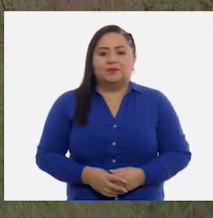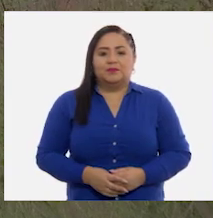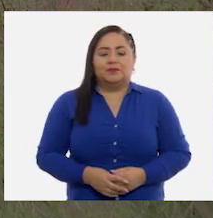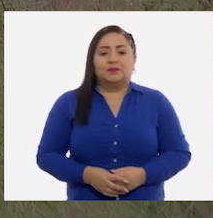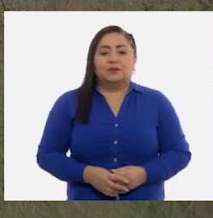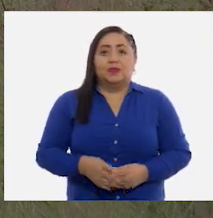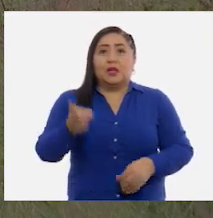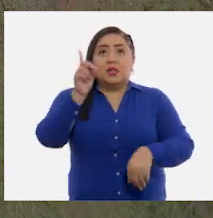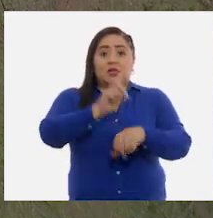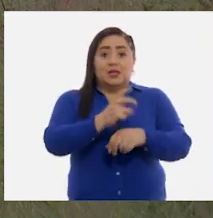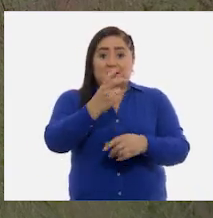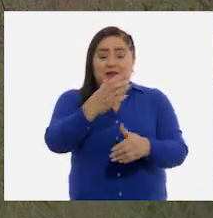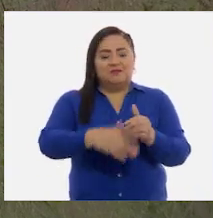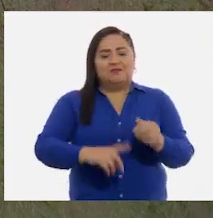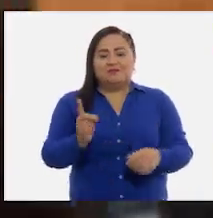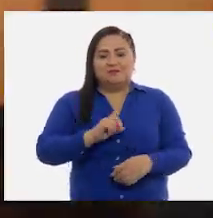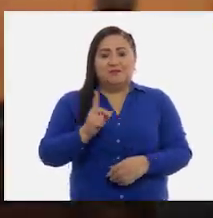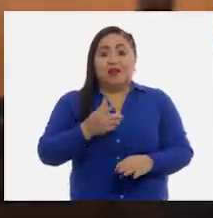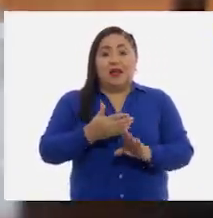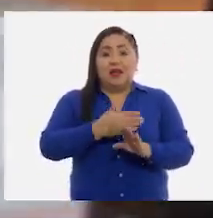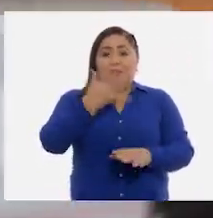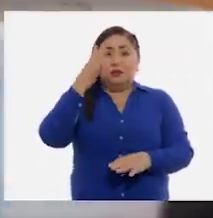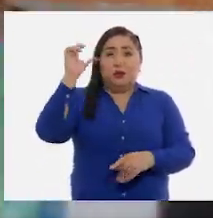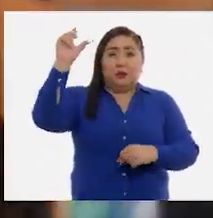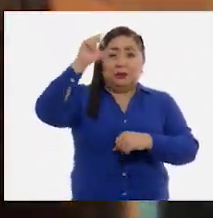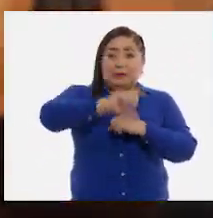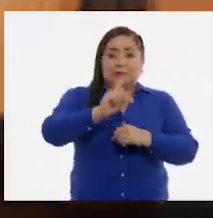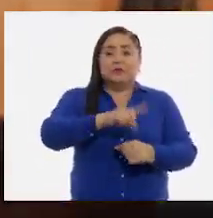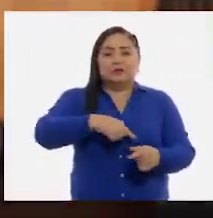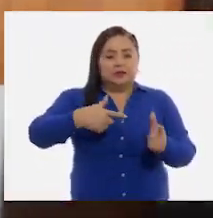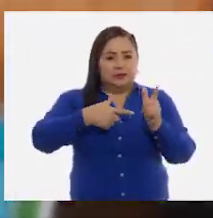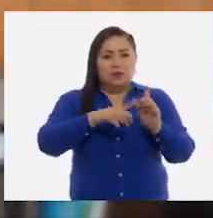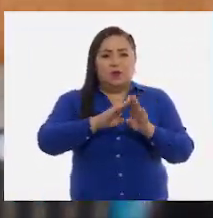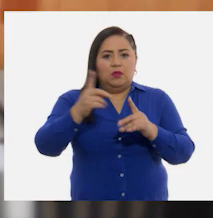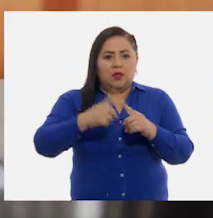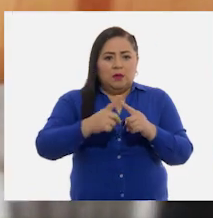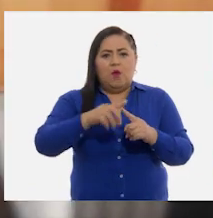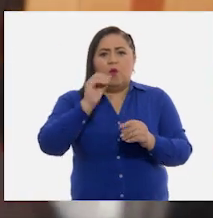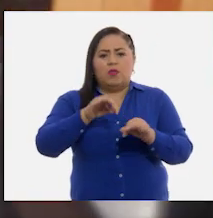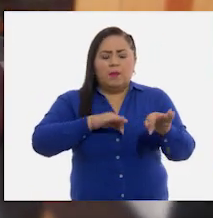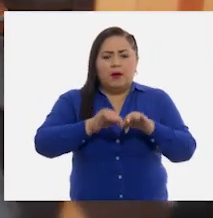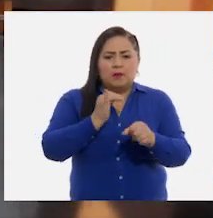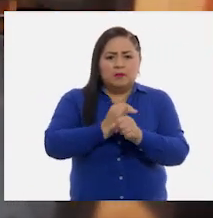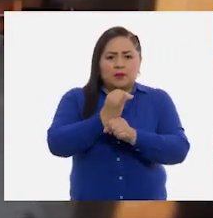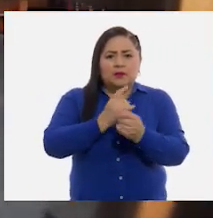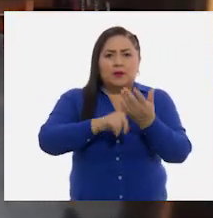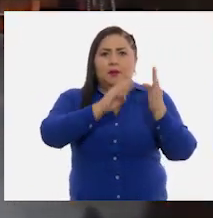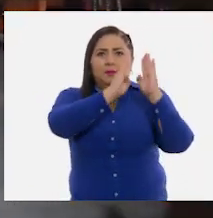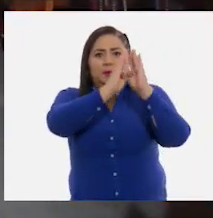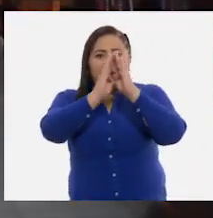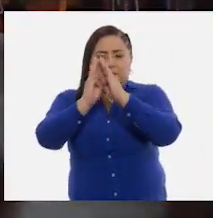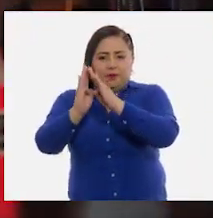El día no termina ahí. Antes de la puesta del sol, hacen sus tareas o trabajos de investigación en la biblioteca.